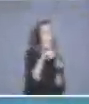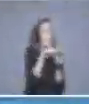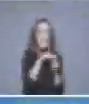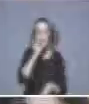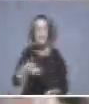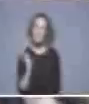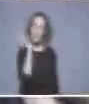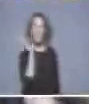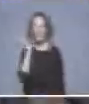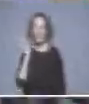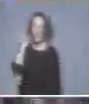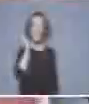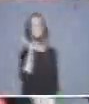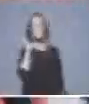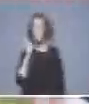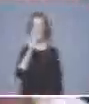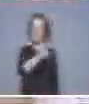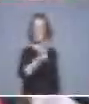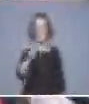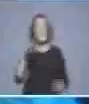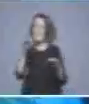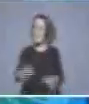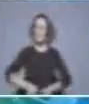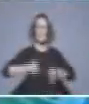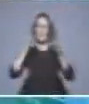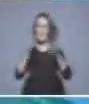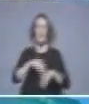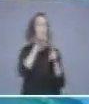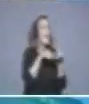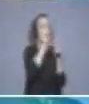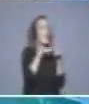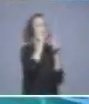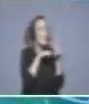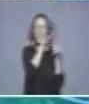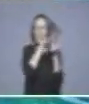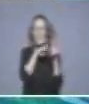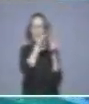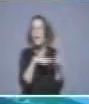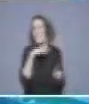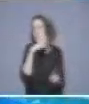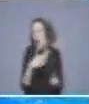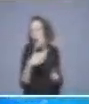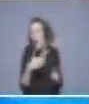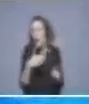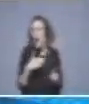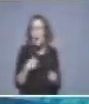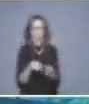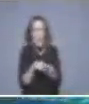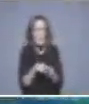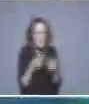señorita añoramas. Siempre haciendo la pelota, como una buena